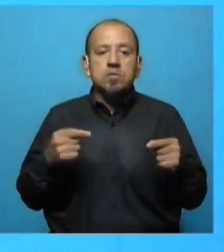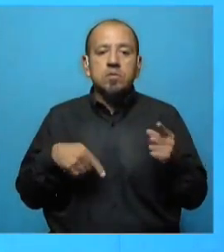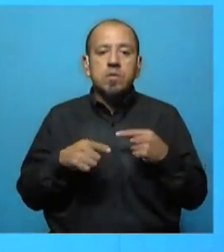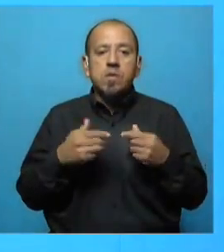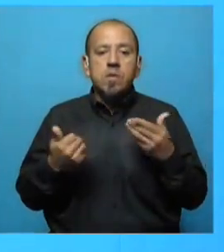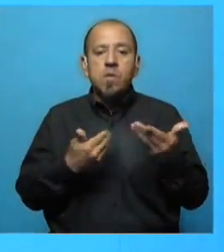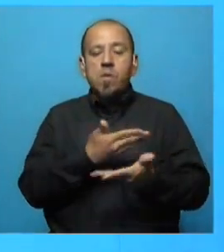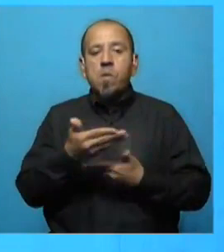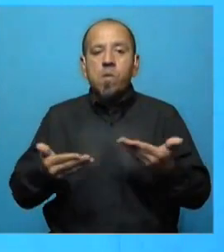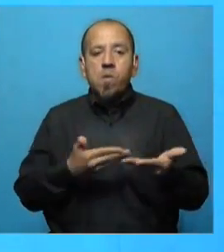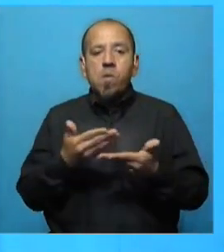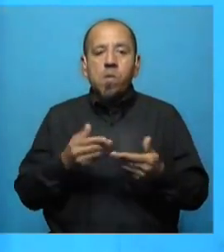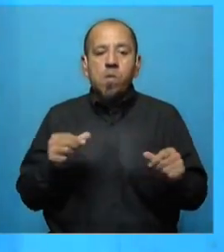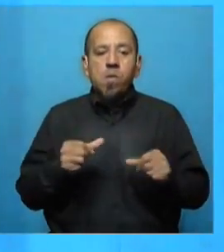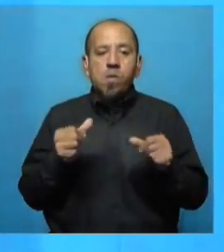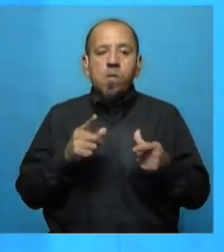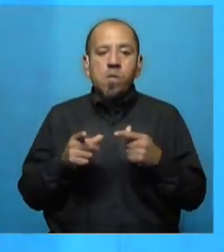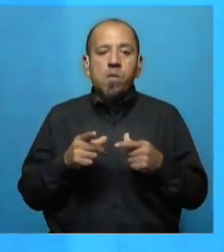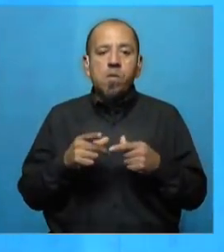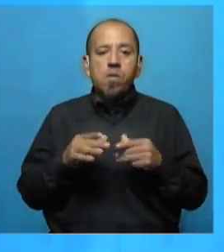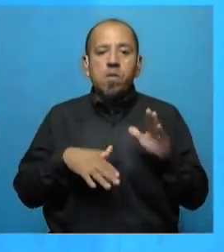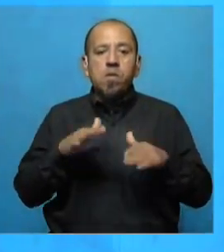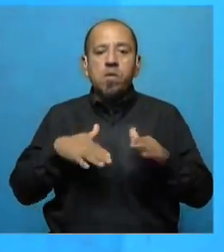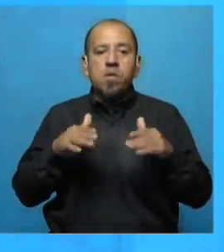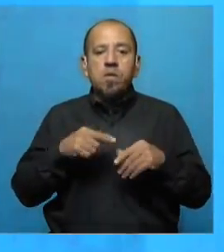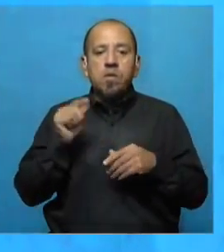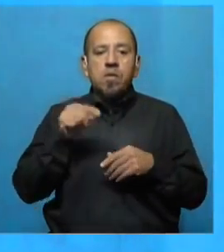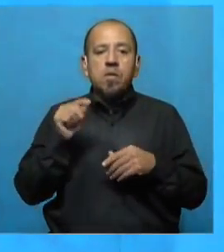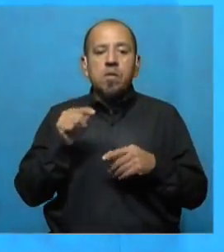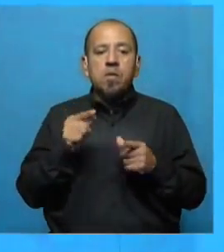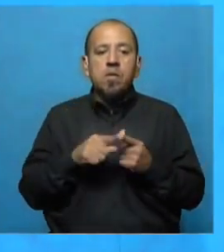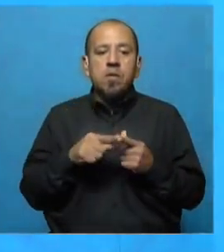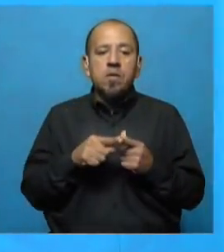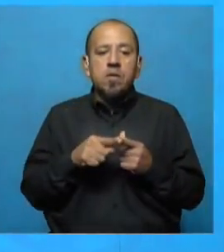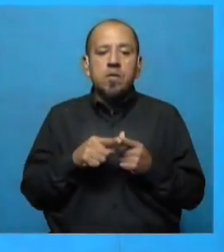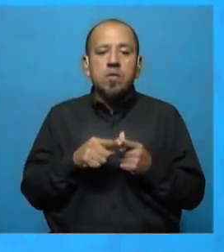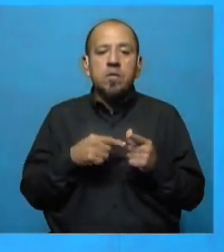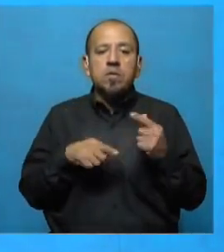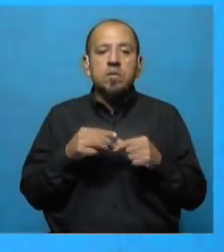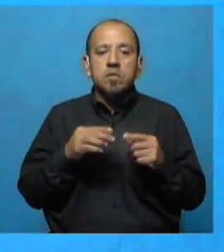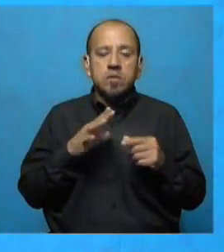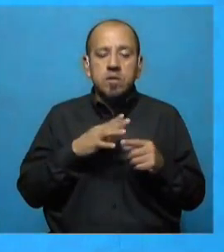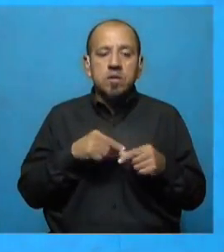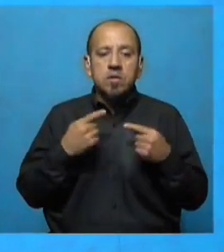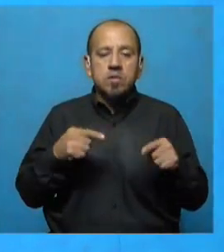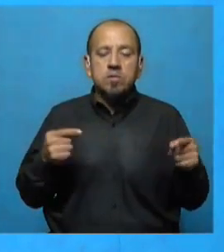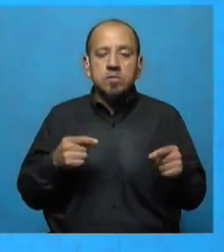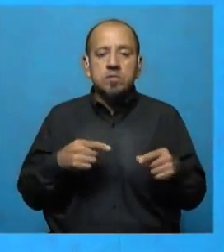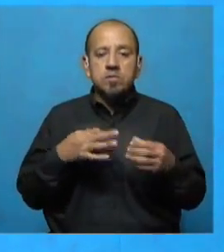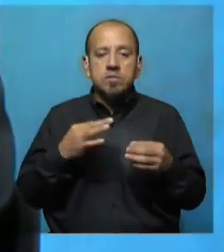a compartirlo y se genera algo divertido a veces hablan pestes de Twitter y está bien y pero pasan cosas lindas también pasan cosas